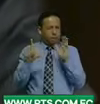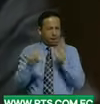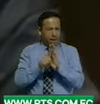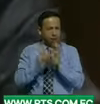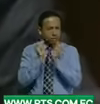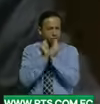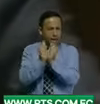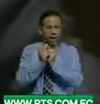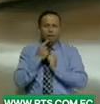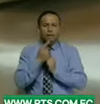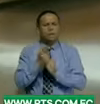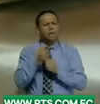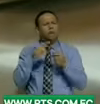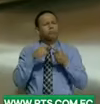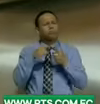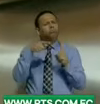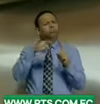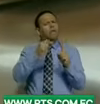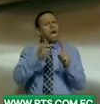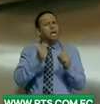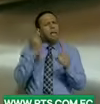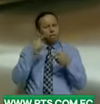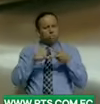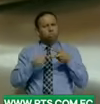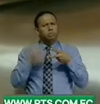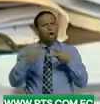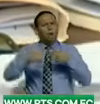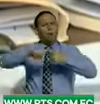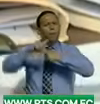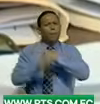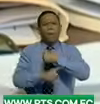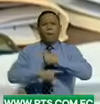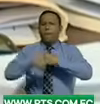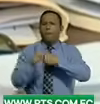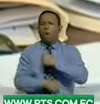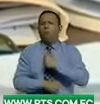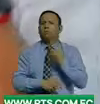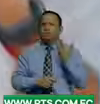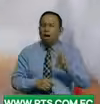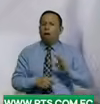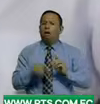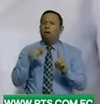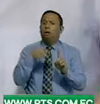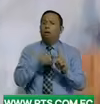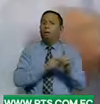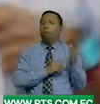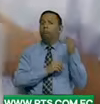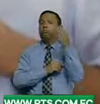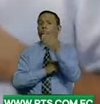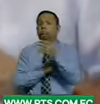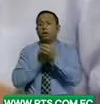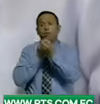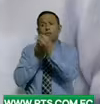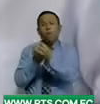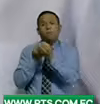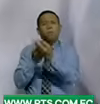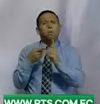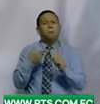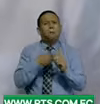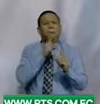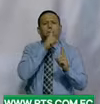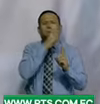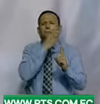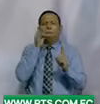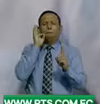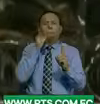Glass con dos sentencias condenatorias en firme y se negó a dar su versión en el caso Reconstrucción de Manabí,